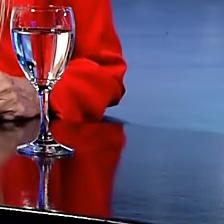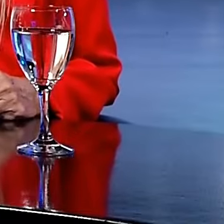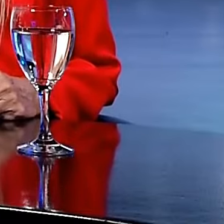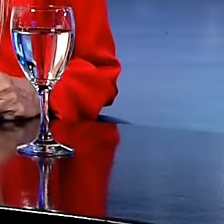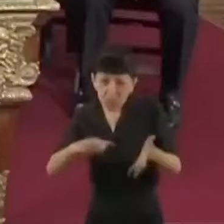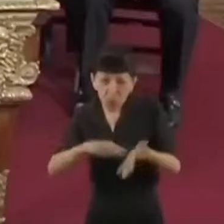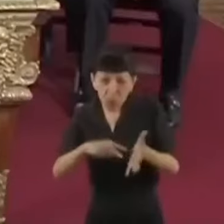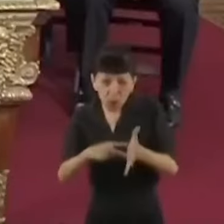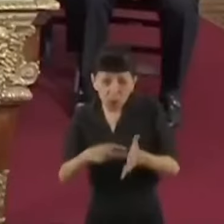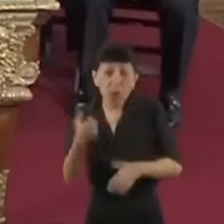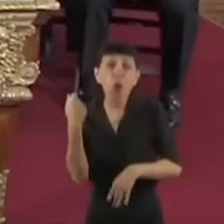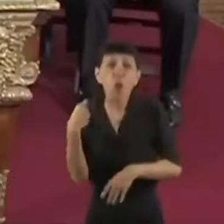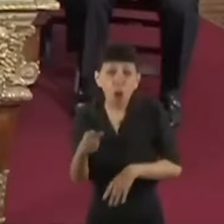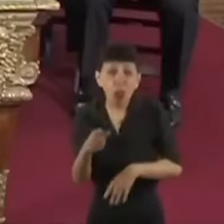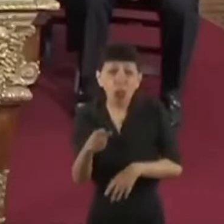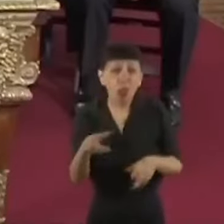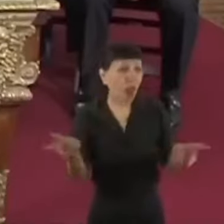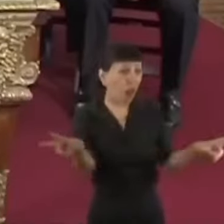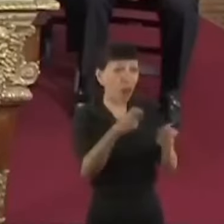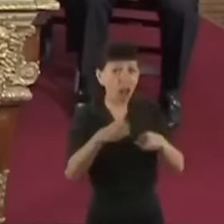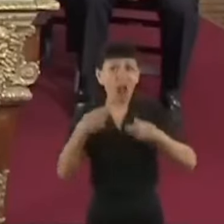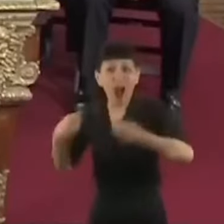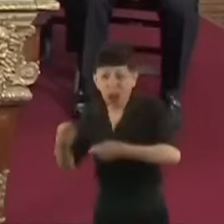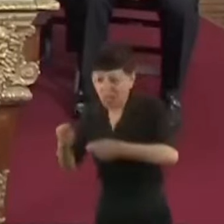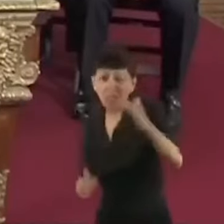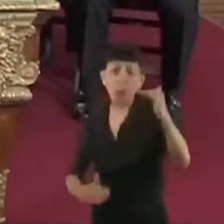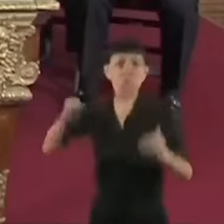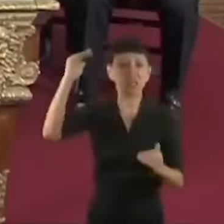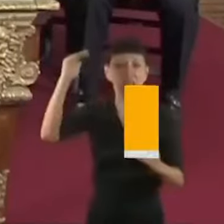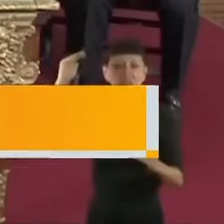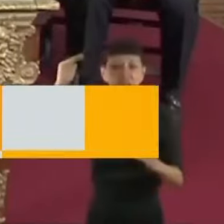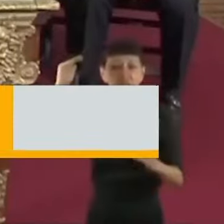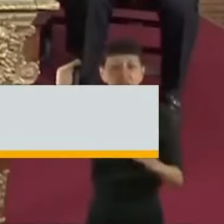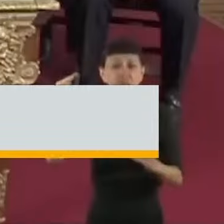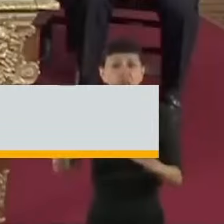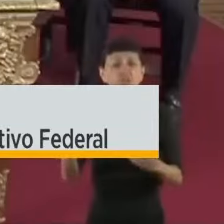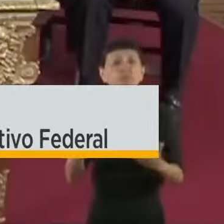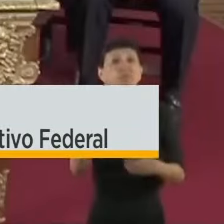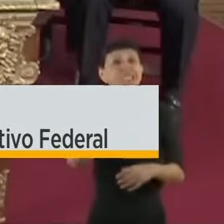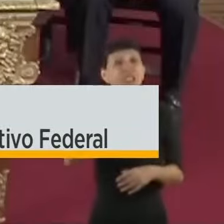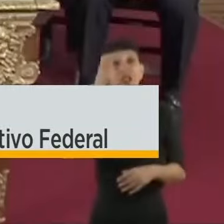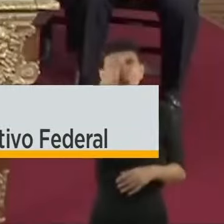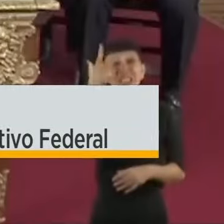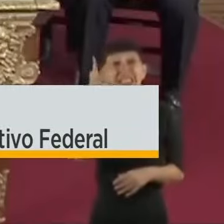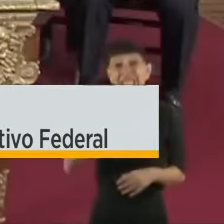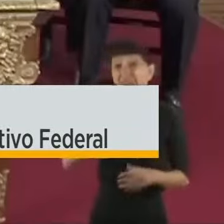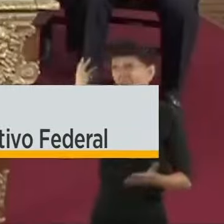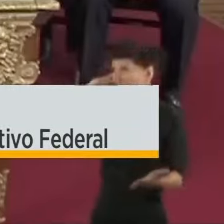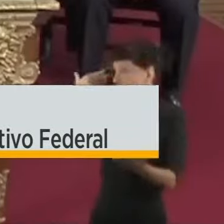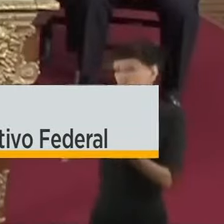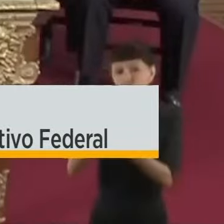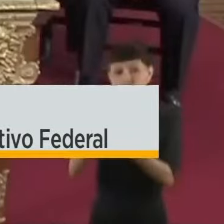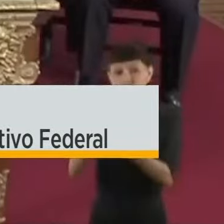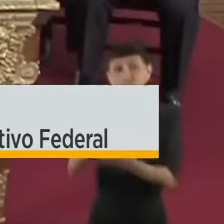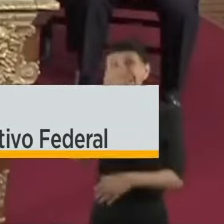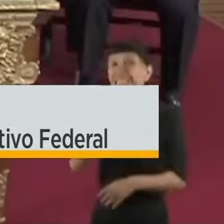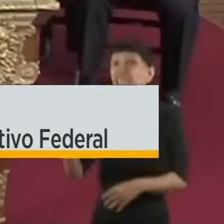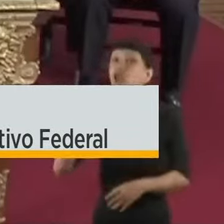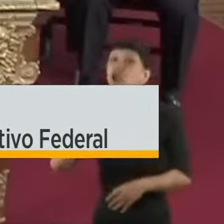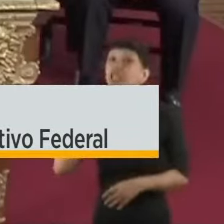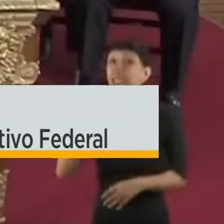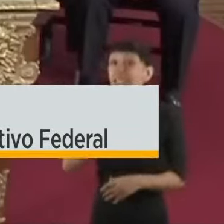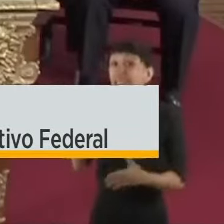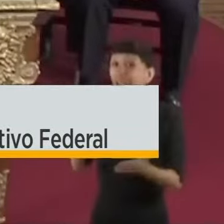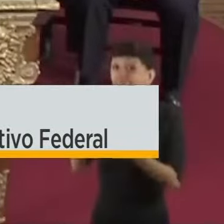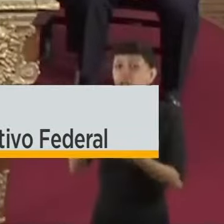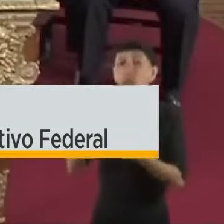el máximo Tribunal de Justicia. El fallo contiene la firma de los jueces laborales Carlos Posse y Alejandro Sudera, en el que